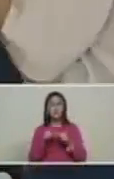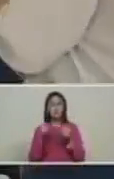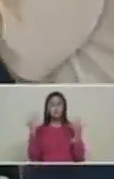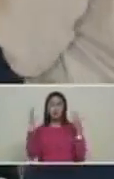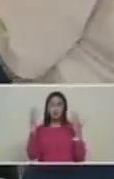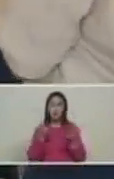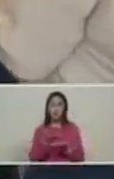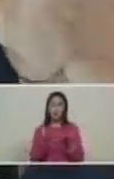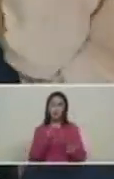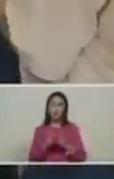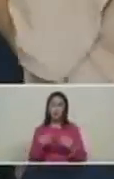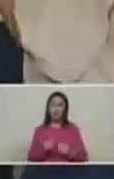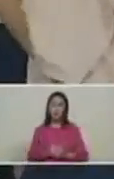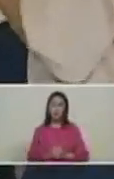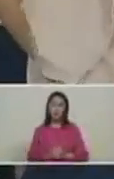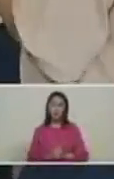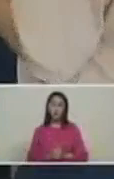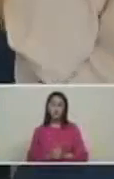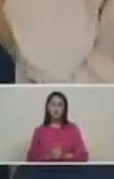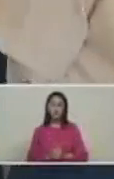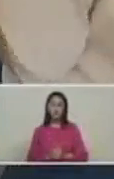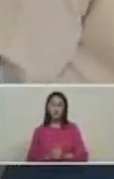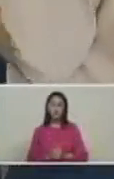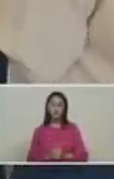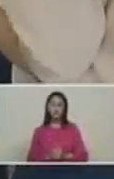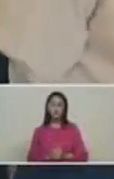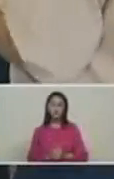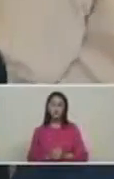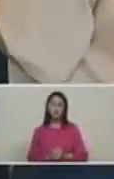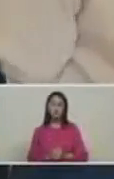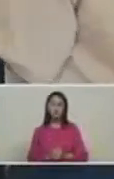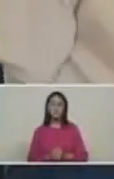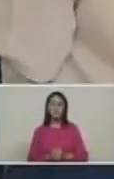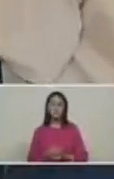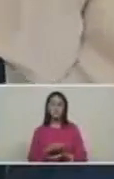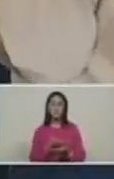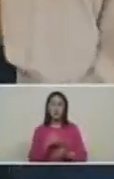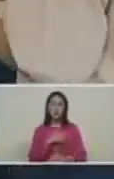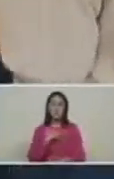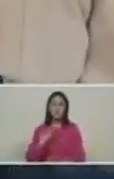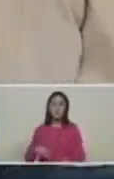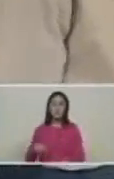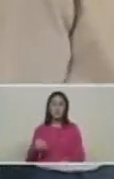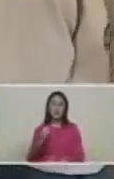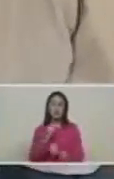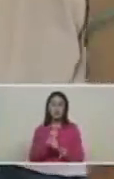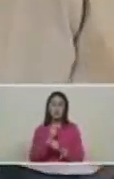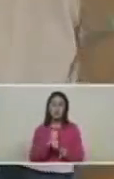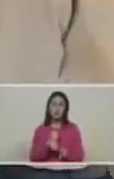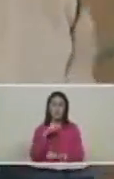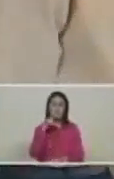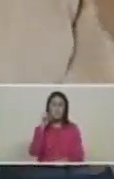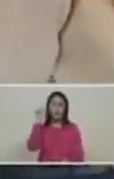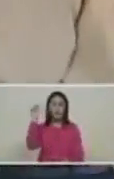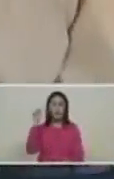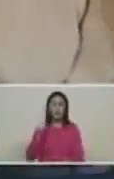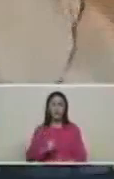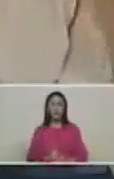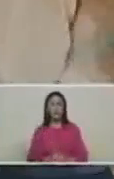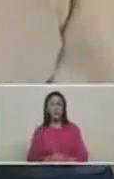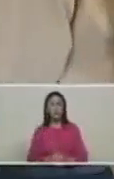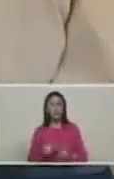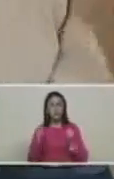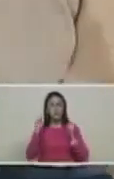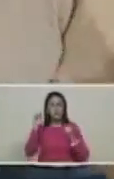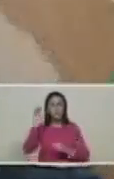aplauso, un mensaje de ustedes, los muchachos, a nuestro presidente obrero, Nicolás Maduro Moro. ¡Que viva